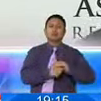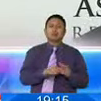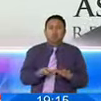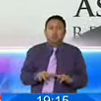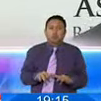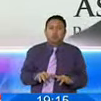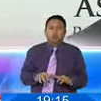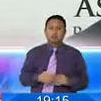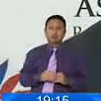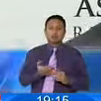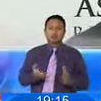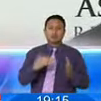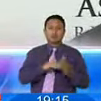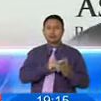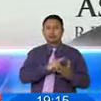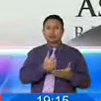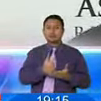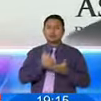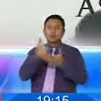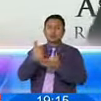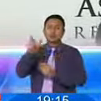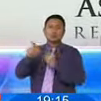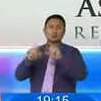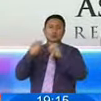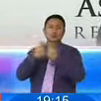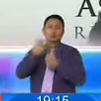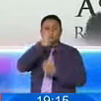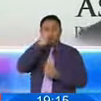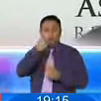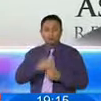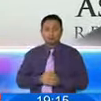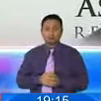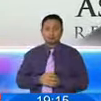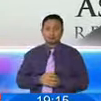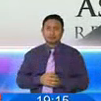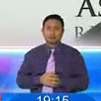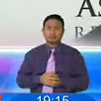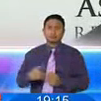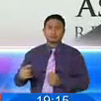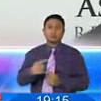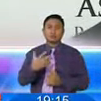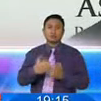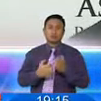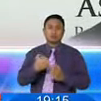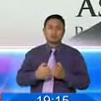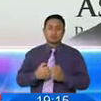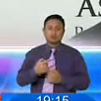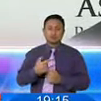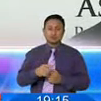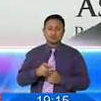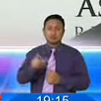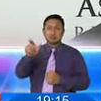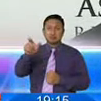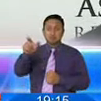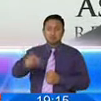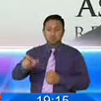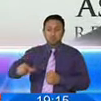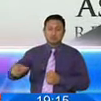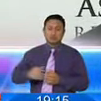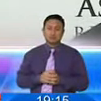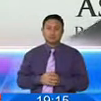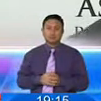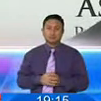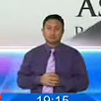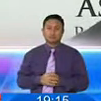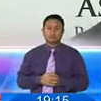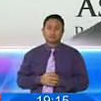escritorios, nuevamente beneficiando a los narcotraficantes y generando estos perjuicios a estas